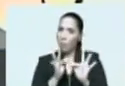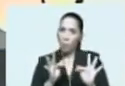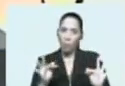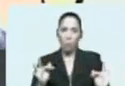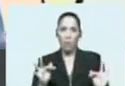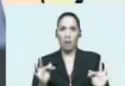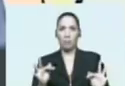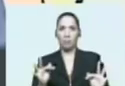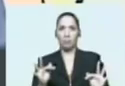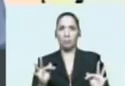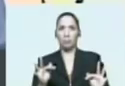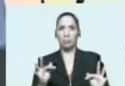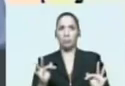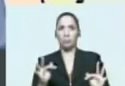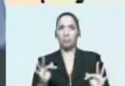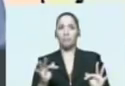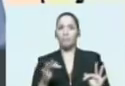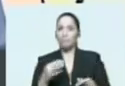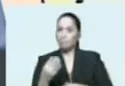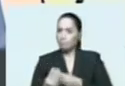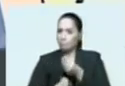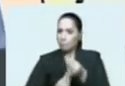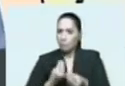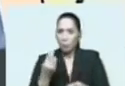que haya conocido